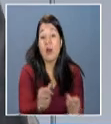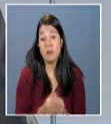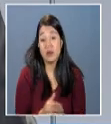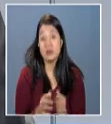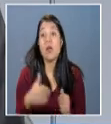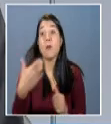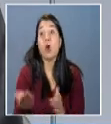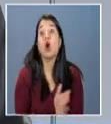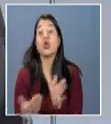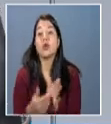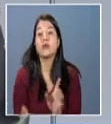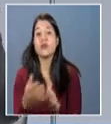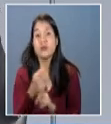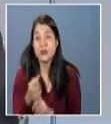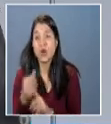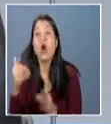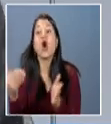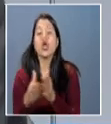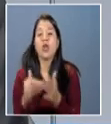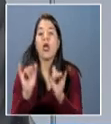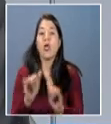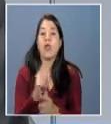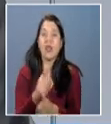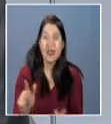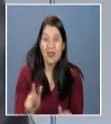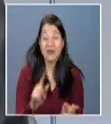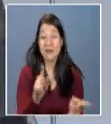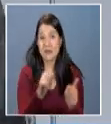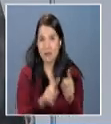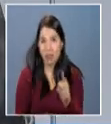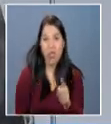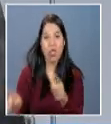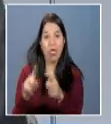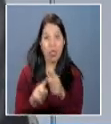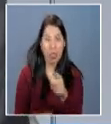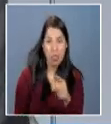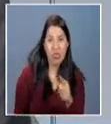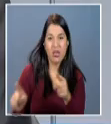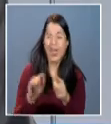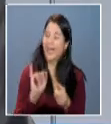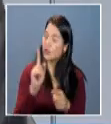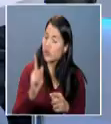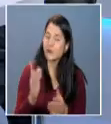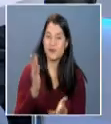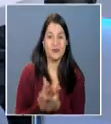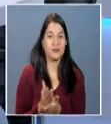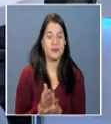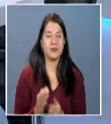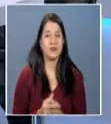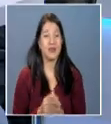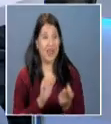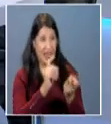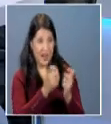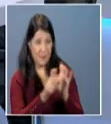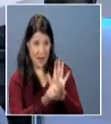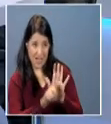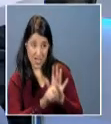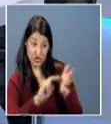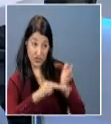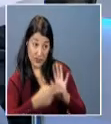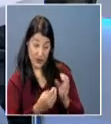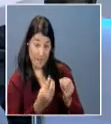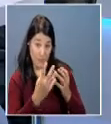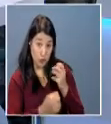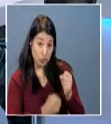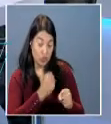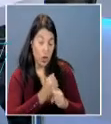vuelven a detener la policía, y prácticamente vivimos en ese ciclo perverso que ese ciclo tiene que acabar. Cambiar las leyes llevaría años, o